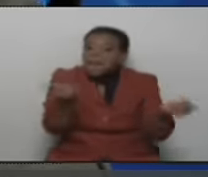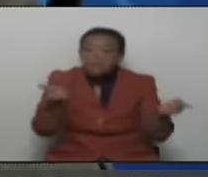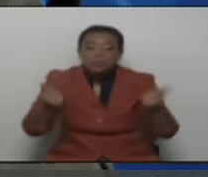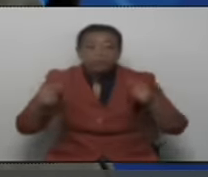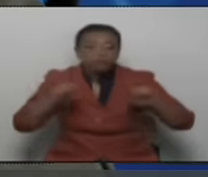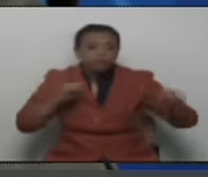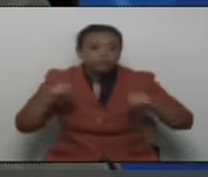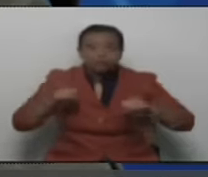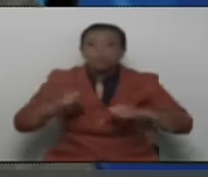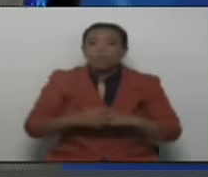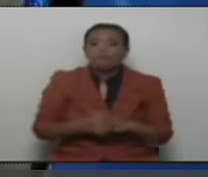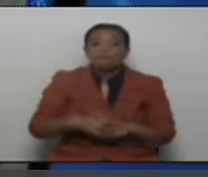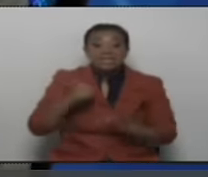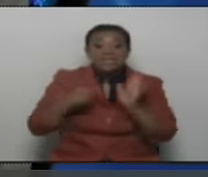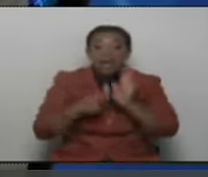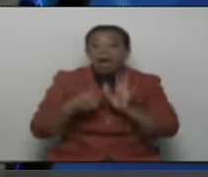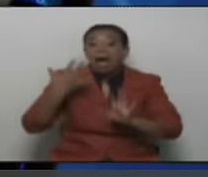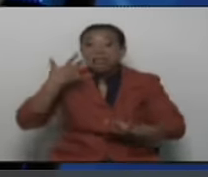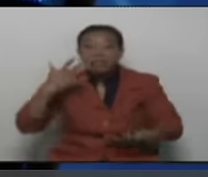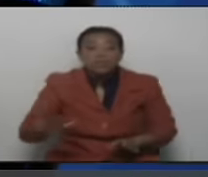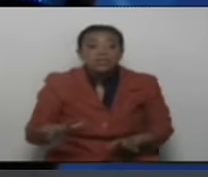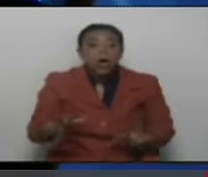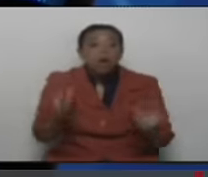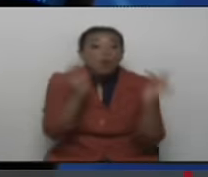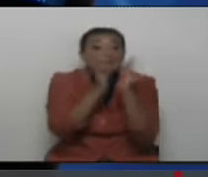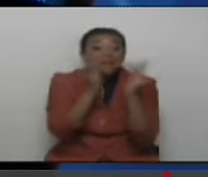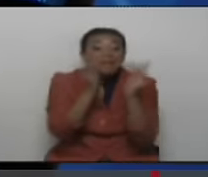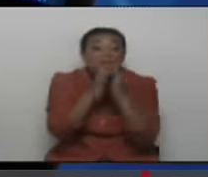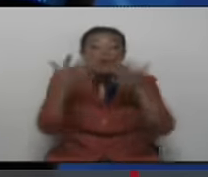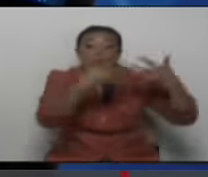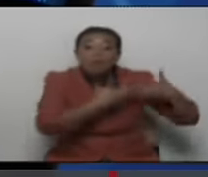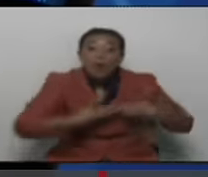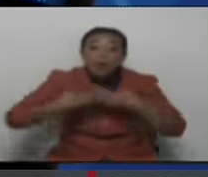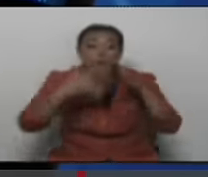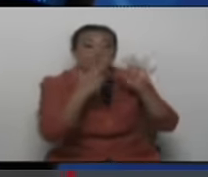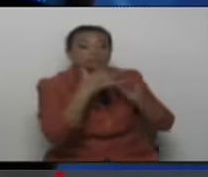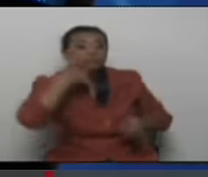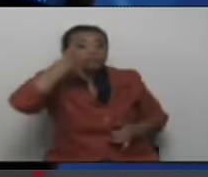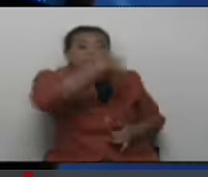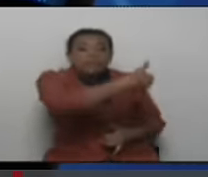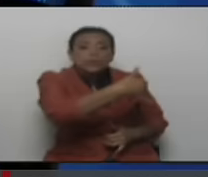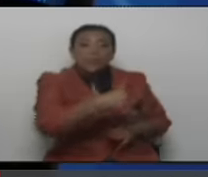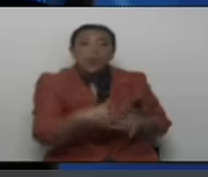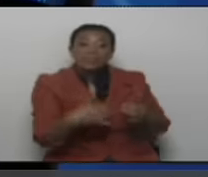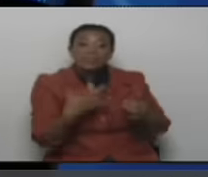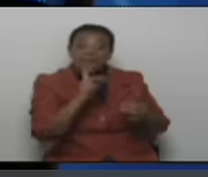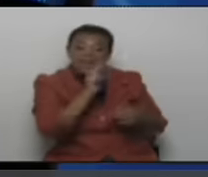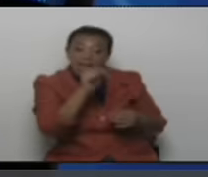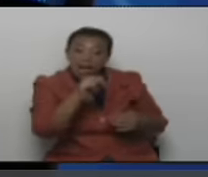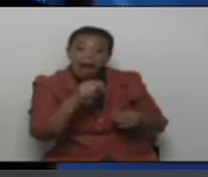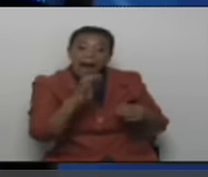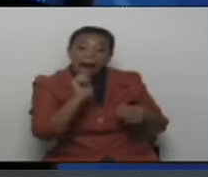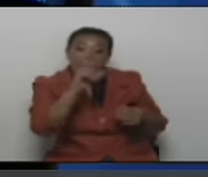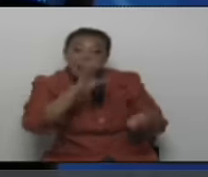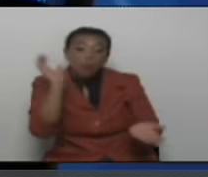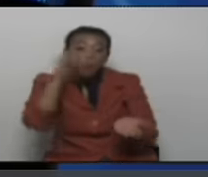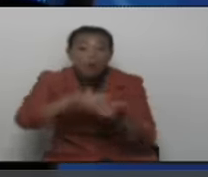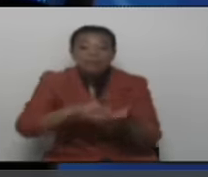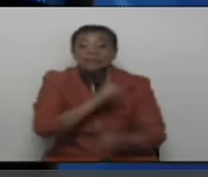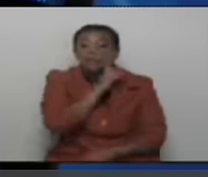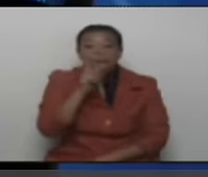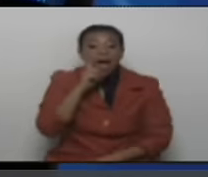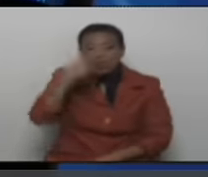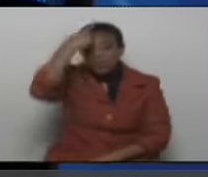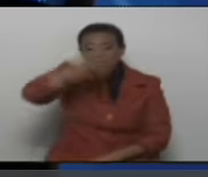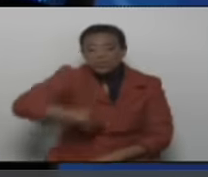ataques. Y tenía un contacto en Estados Unidos, también del tren de Aragua, llamado El Flaco. Alias